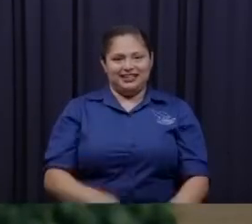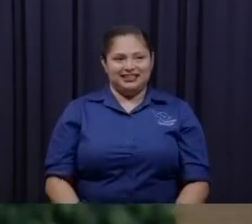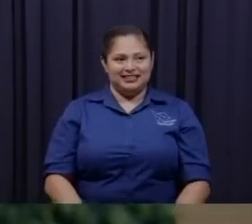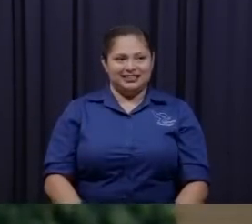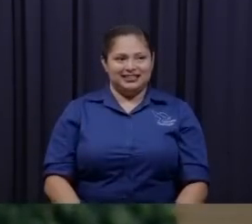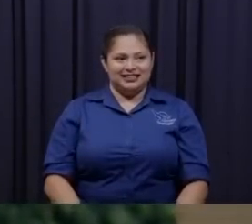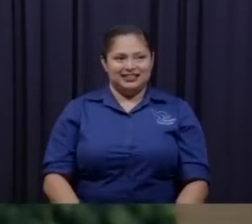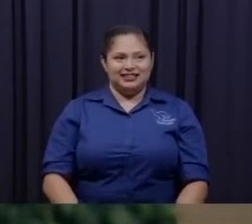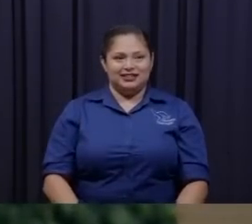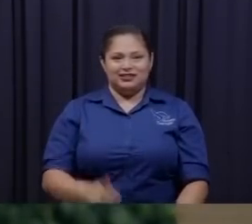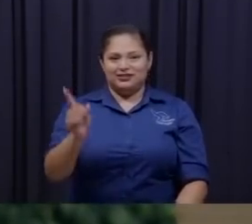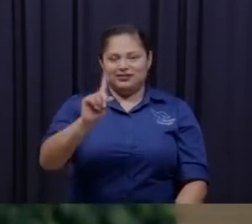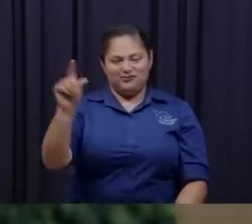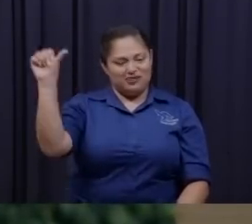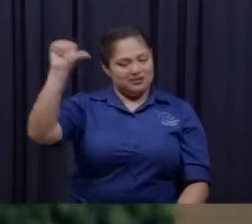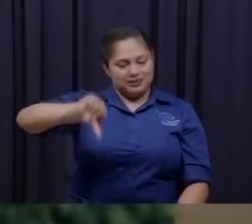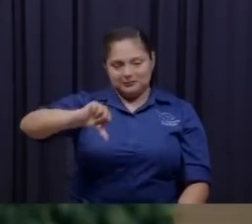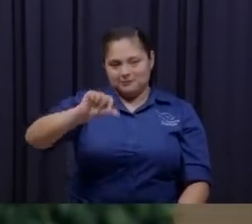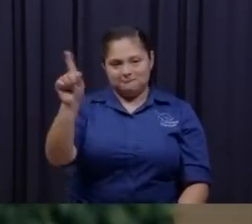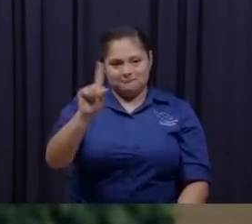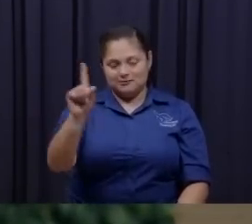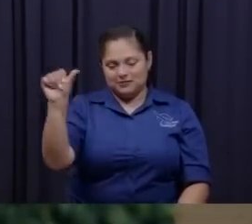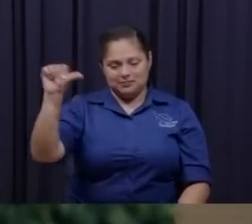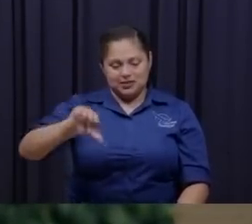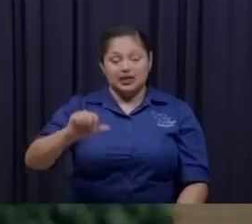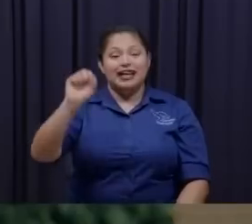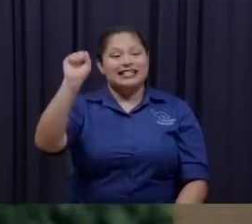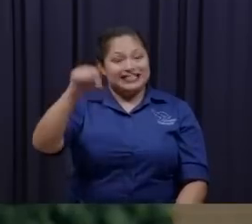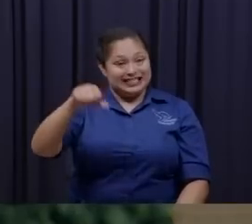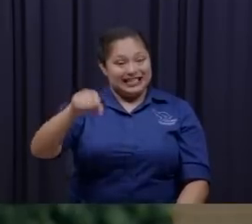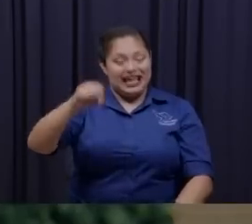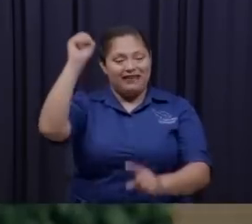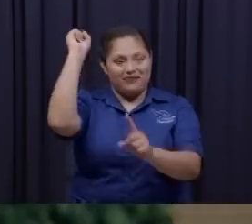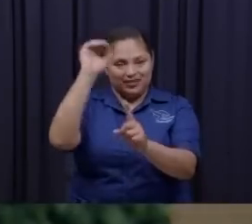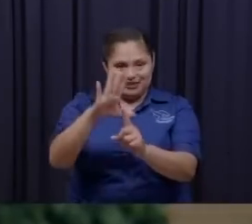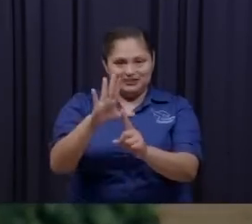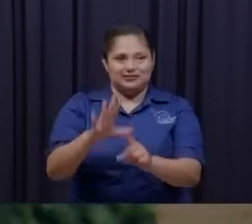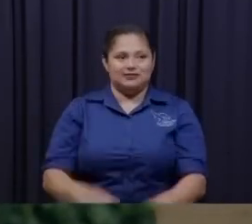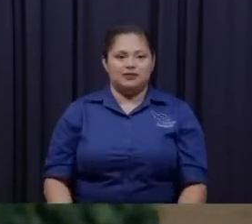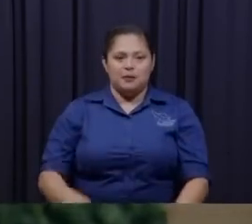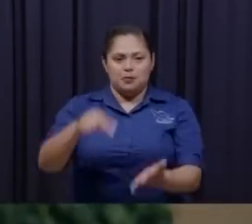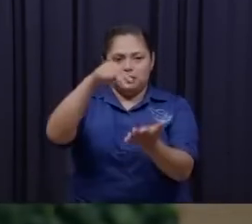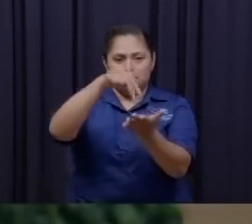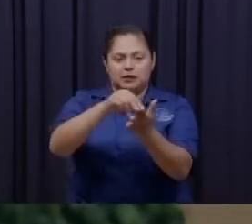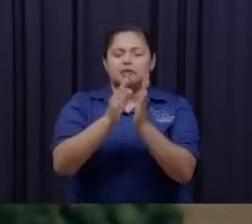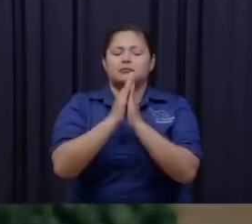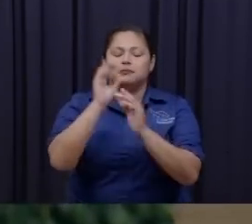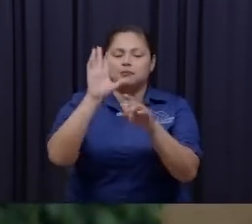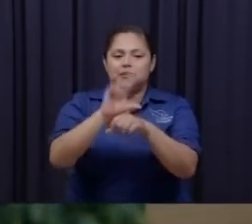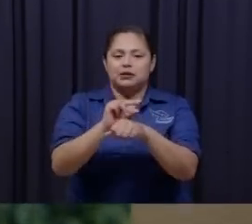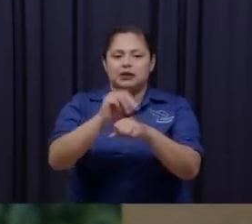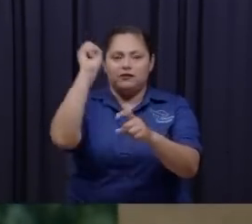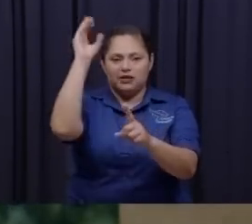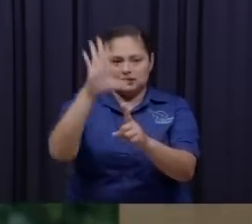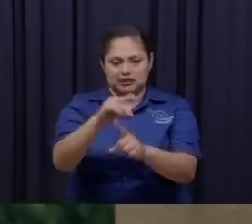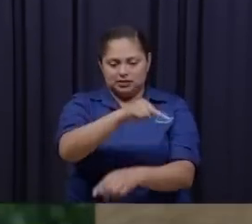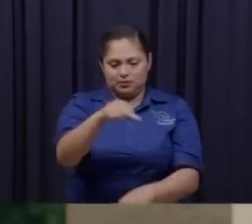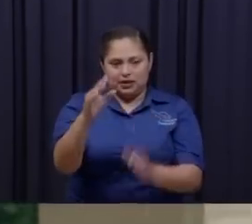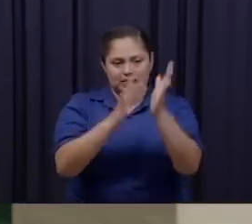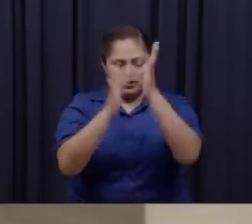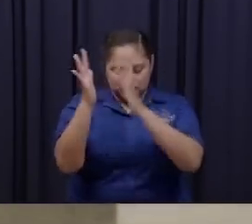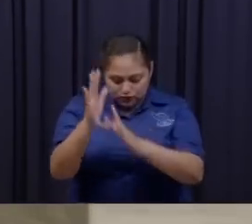No a la maldición, sí a la bendición. Ponte de pie, déjame bendecirte en el nombre de